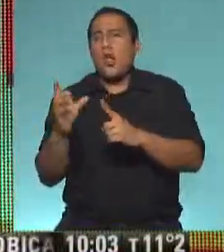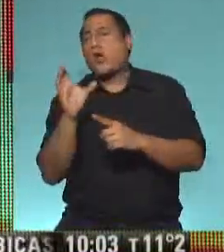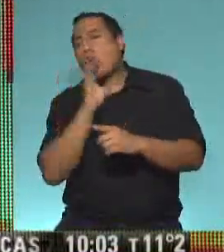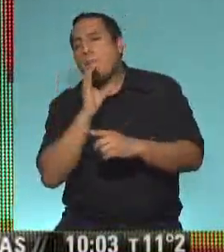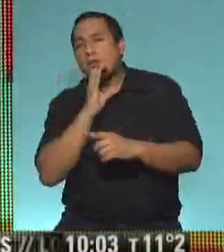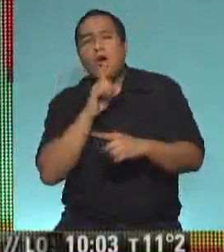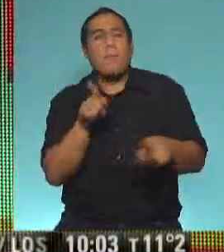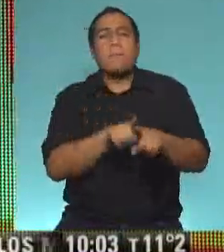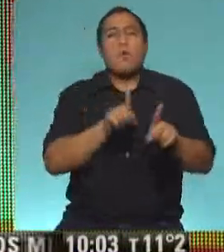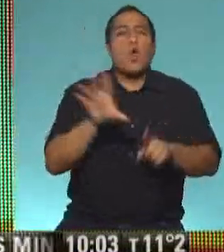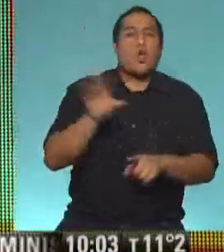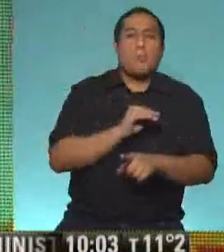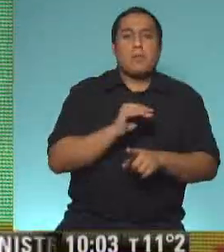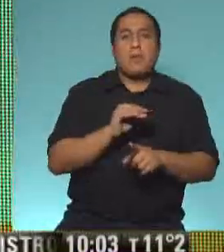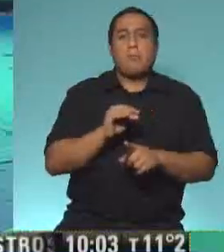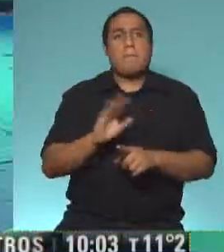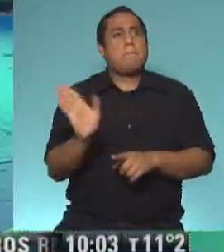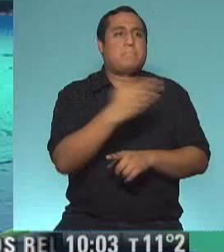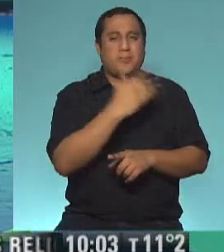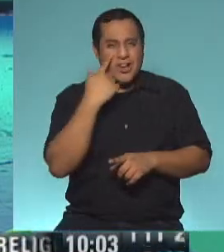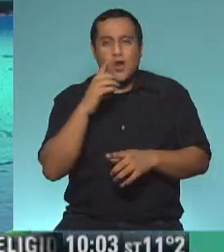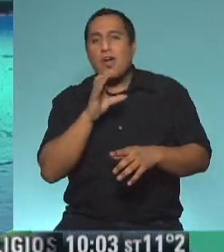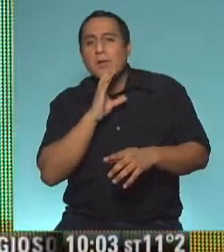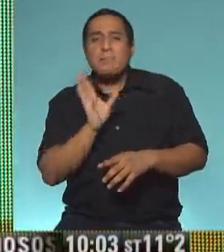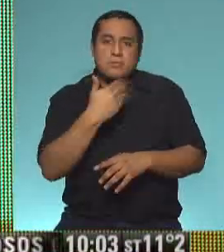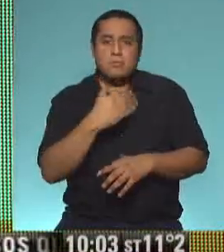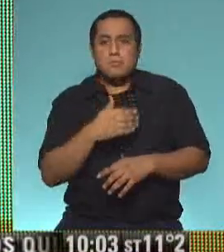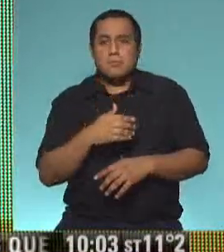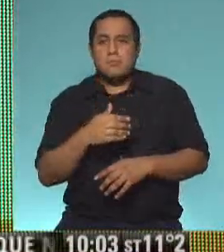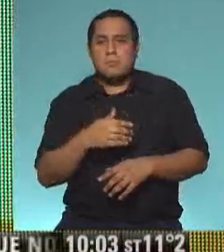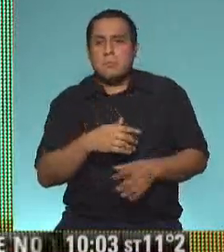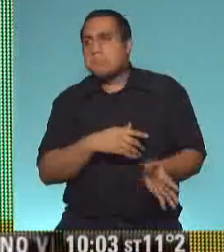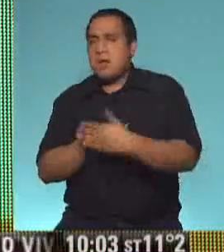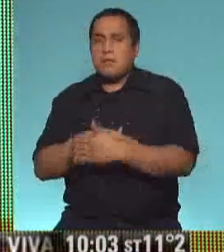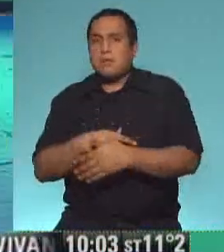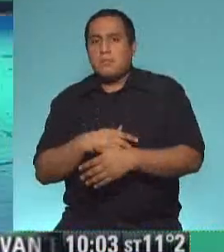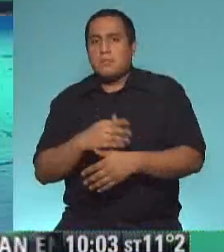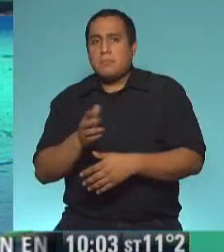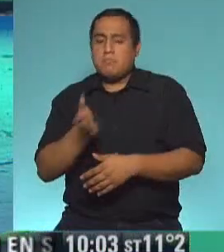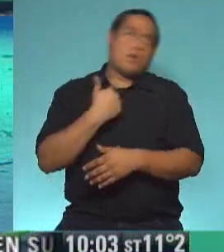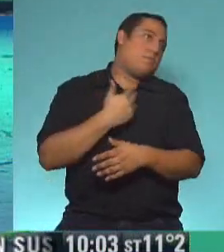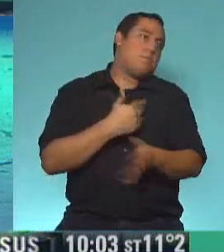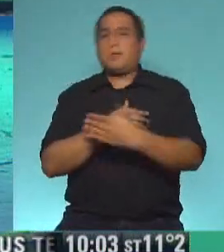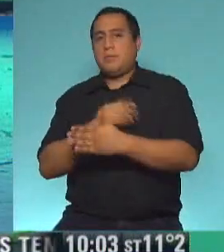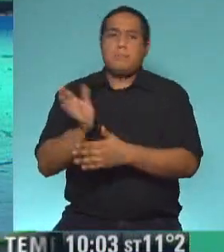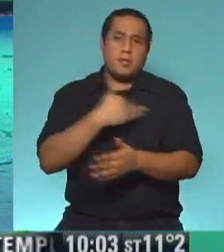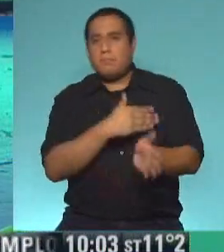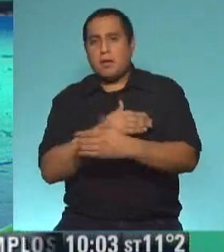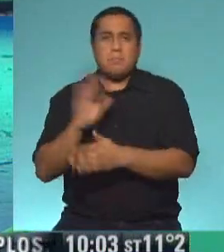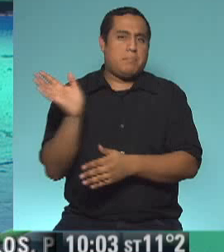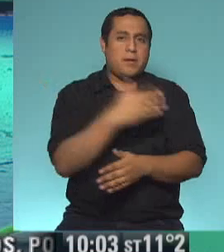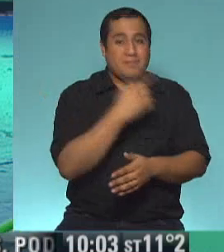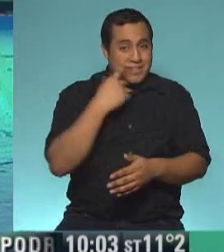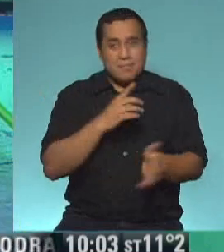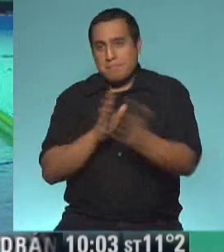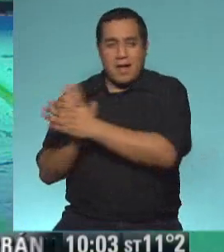muchos lo seguimos repitiendo, el de la cachetada. Ah, sí. Que hace que se golpea en tic. Pero que y no se golpean. Y no se golpean. Dale,